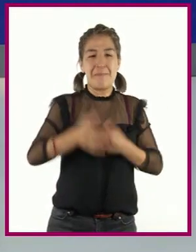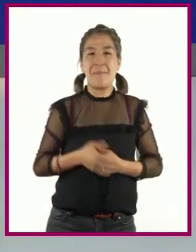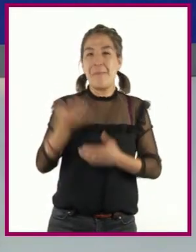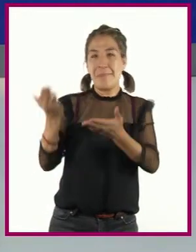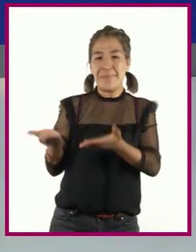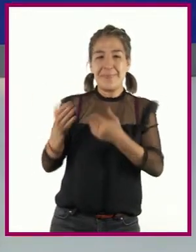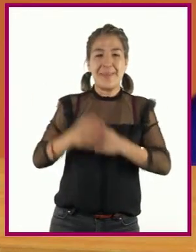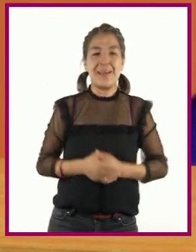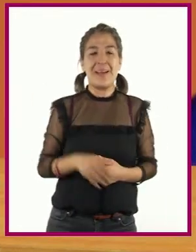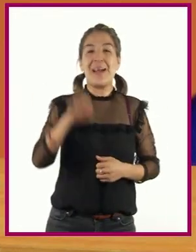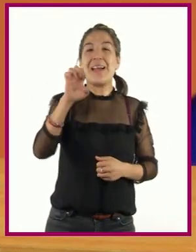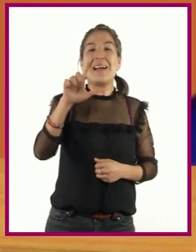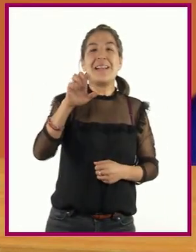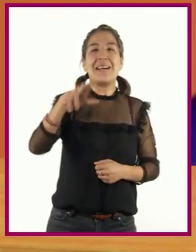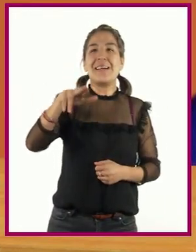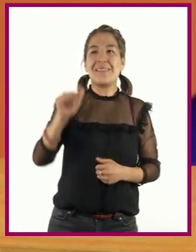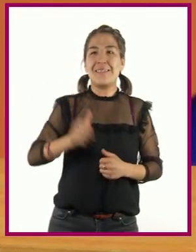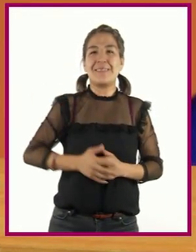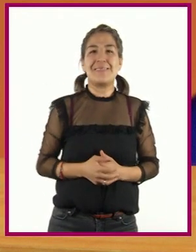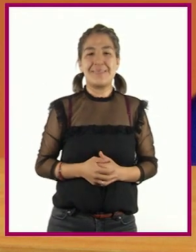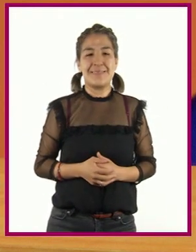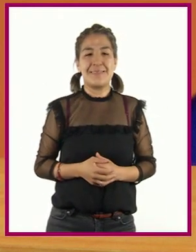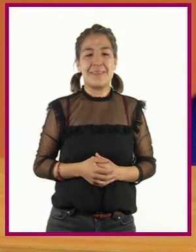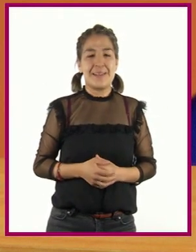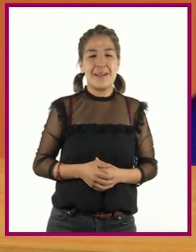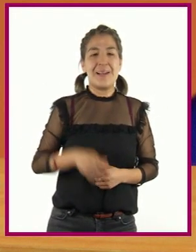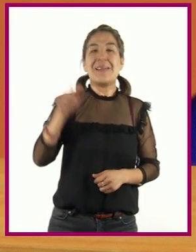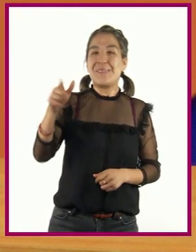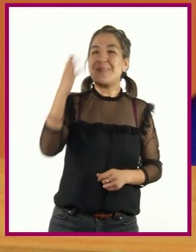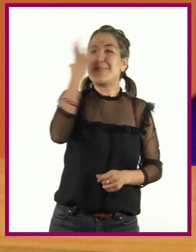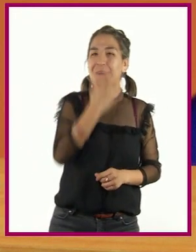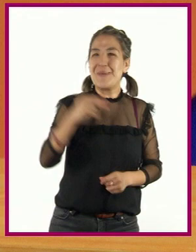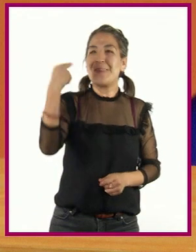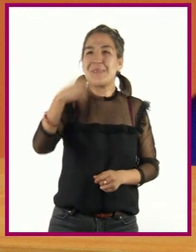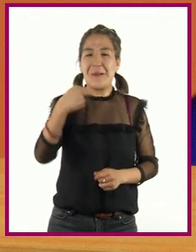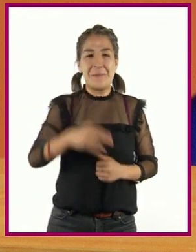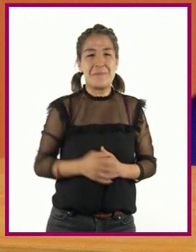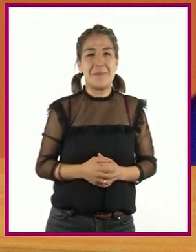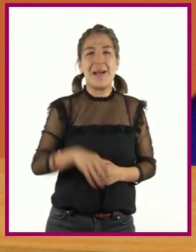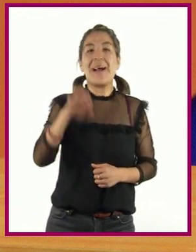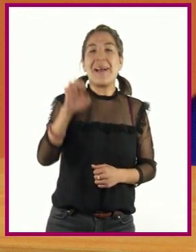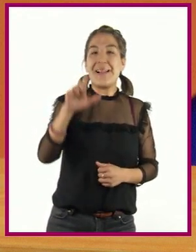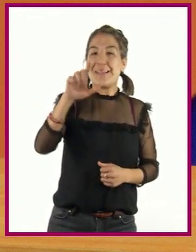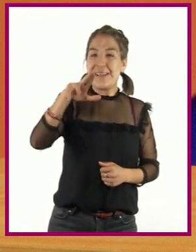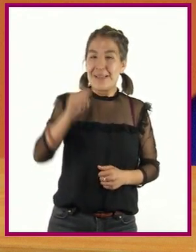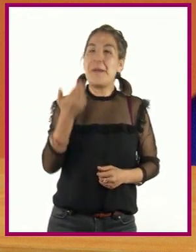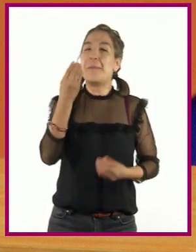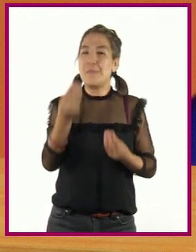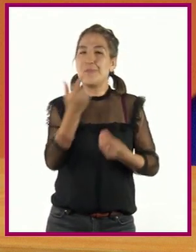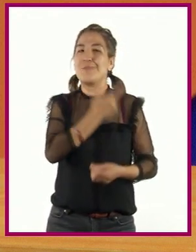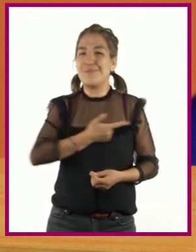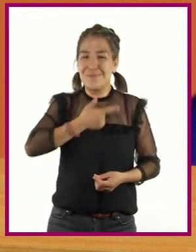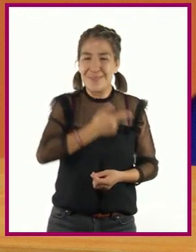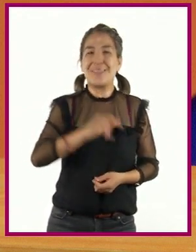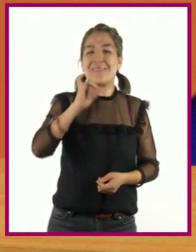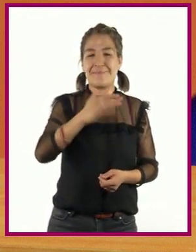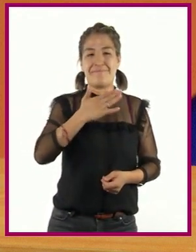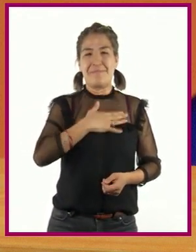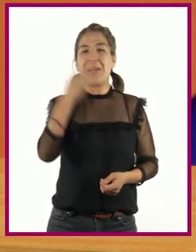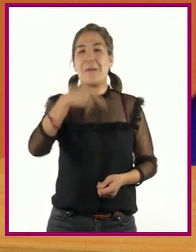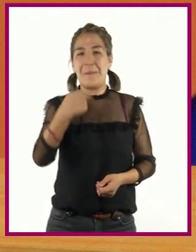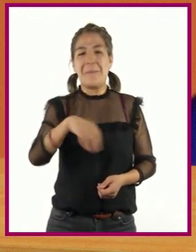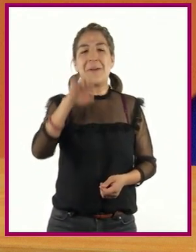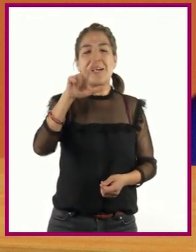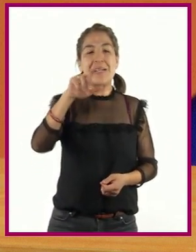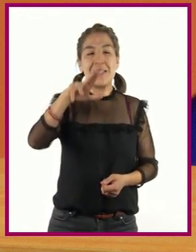Elena. Hola, Elena. Ay, qué bonito nombre. Hola, mucho gusto. Así es, mi nombre es